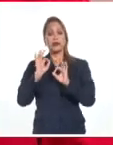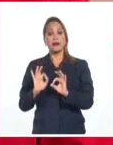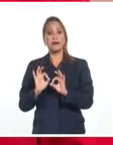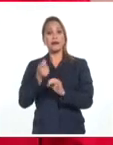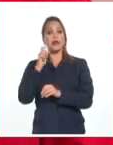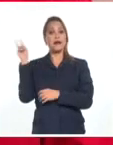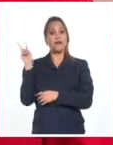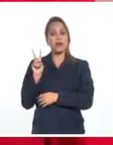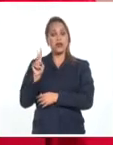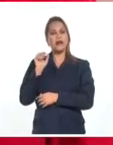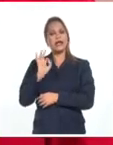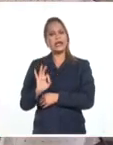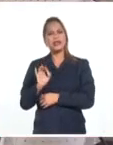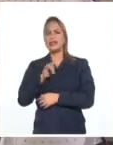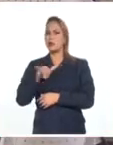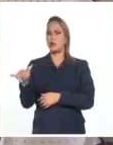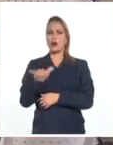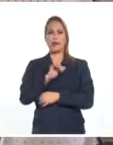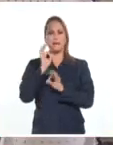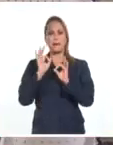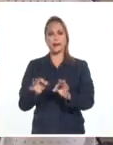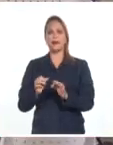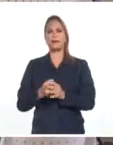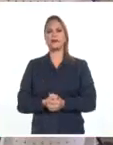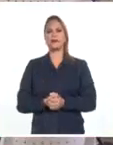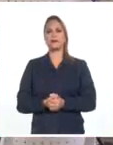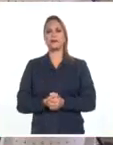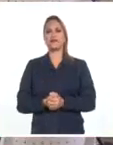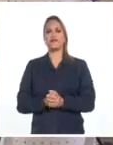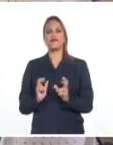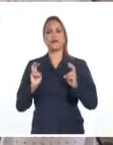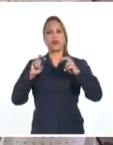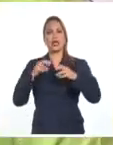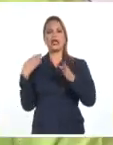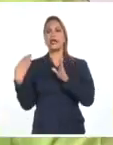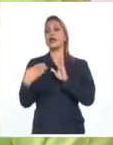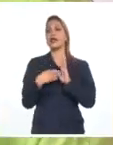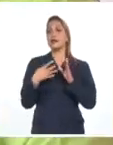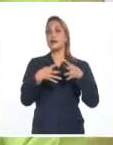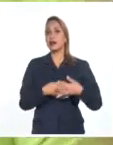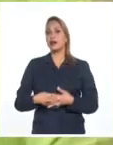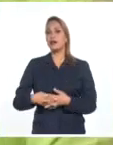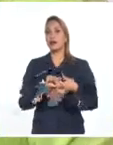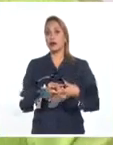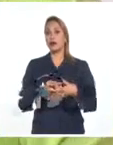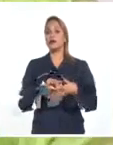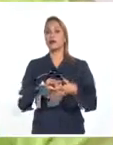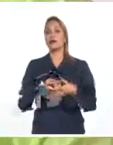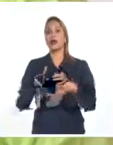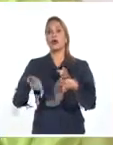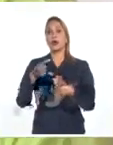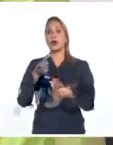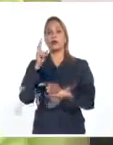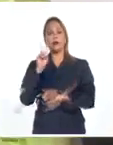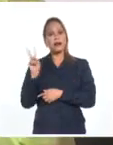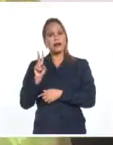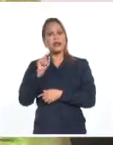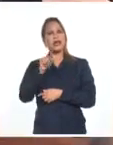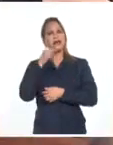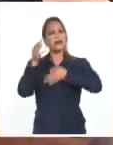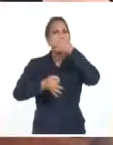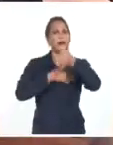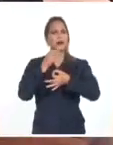es prácticamente el mismo, ¿no? En el panel Injerencia de los Estados Unidos en el golpe de Estado, también se abordaron aspectos del